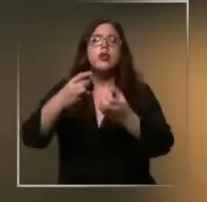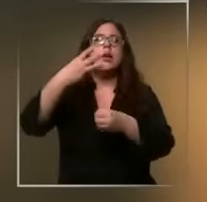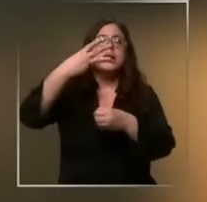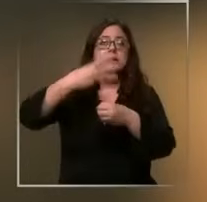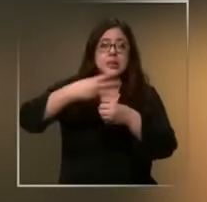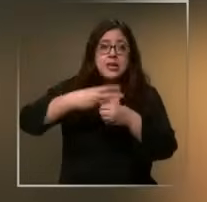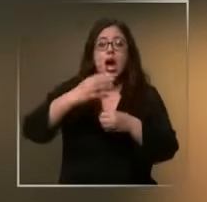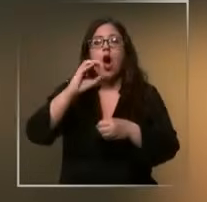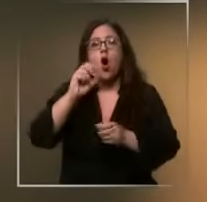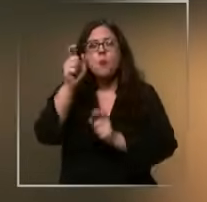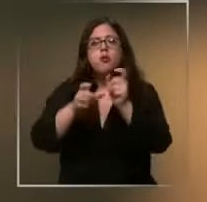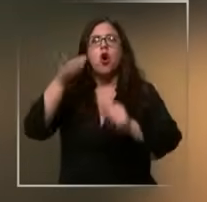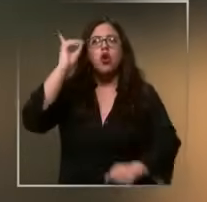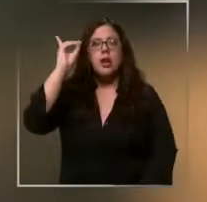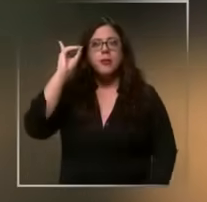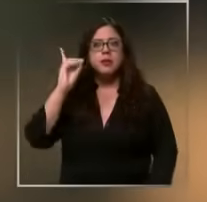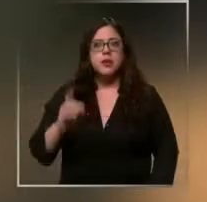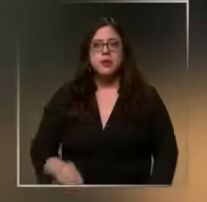discapacidad.